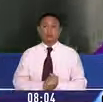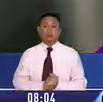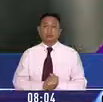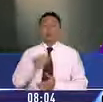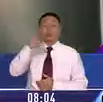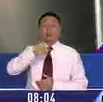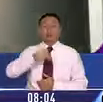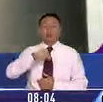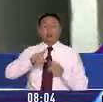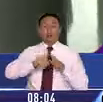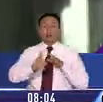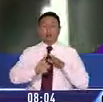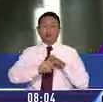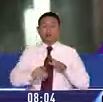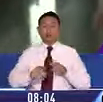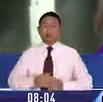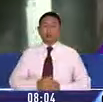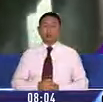evacuados.